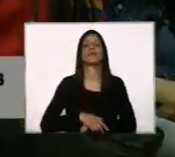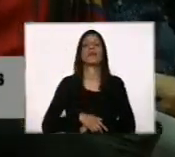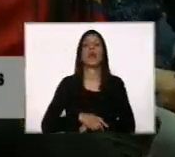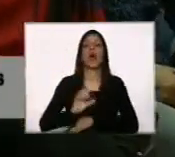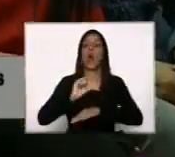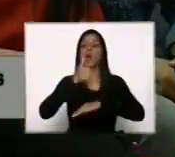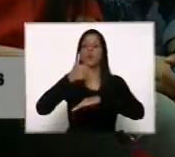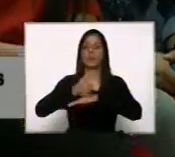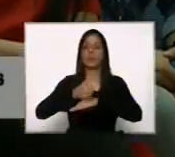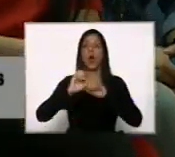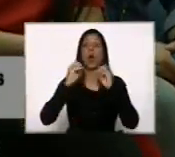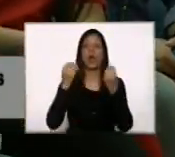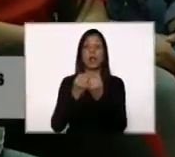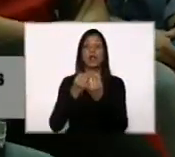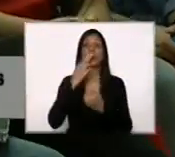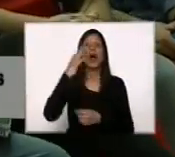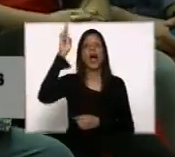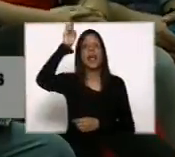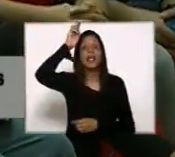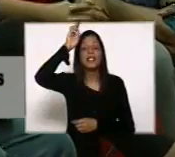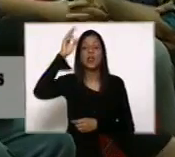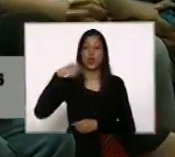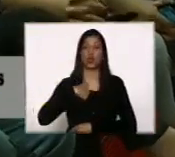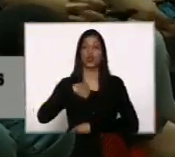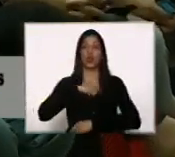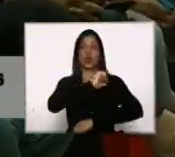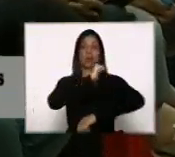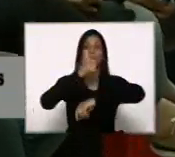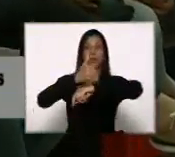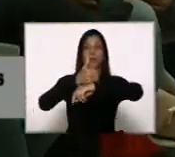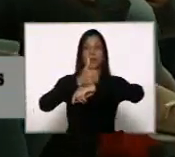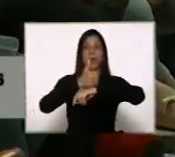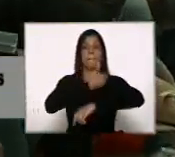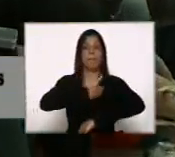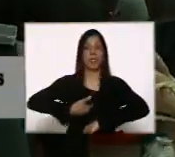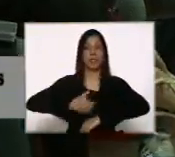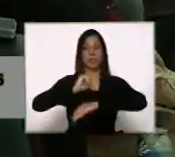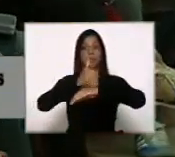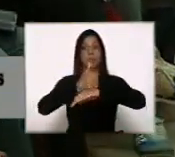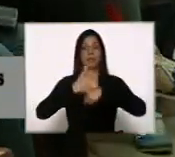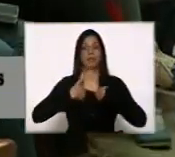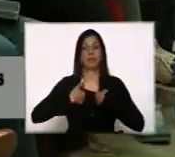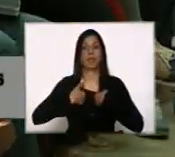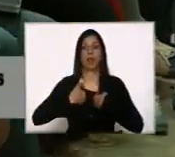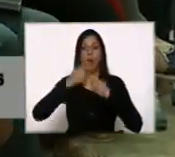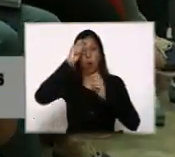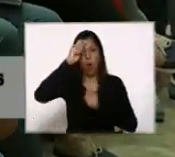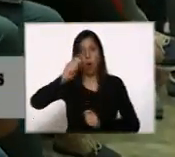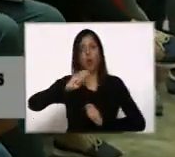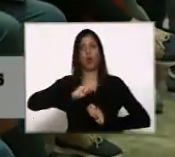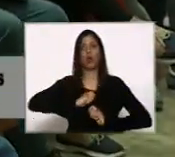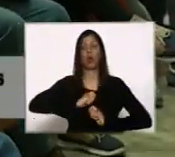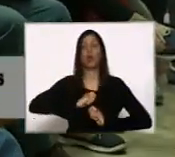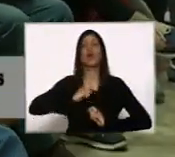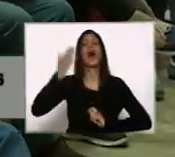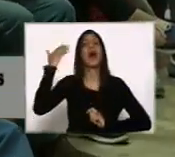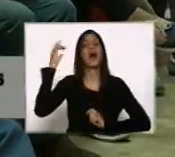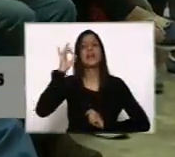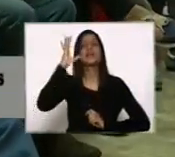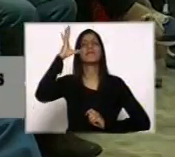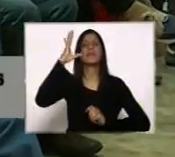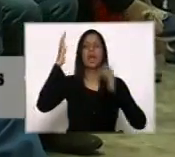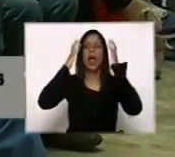Indígena, que de la mano surgió, de la mano también acompañada por Alí Primera en